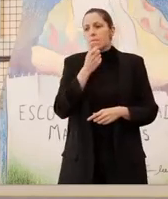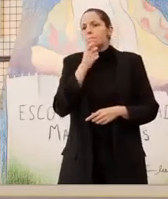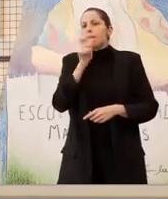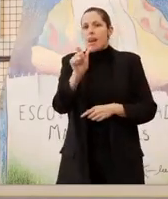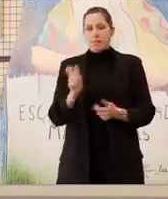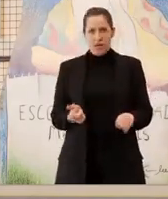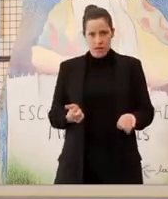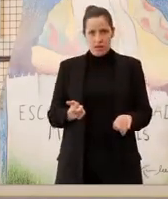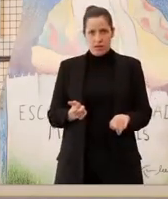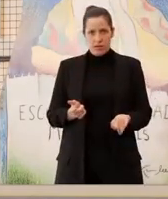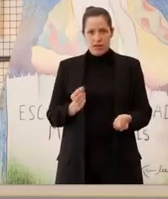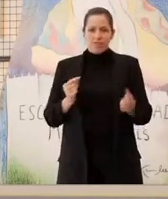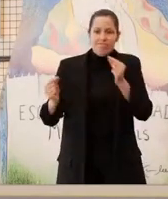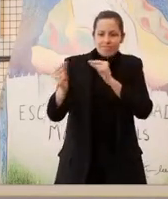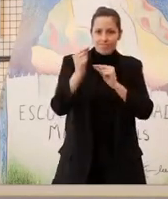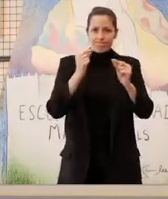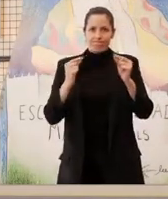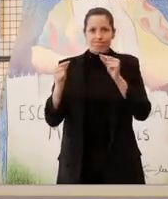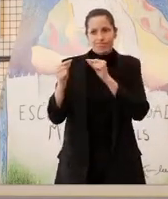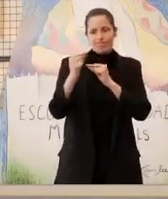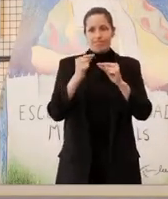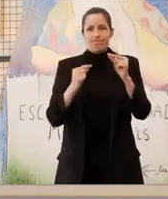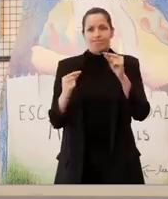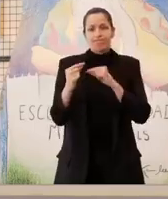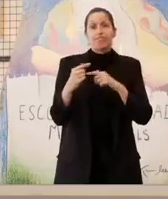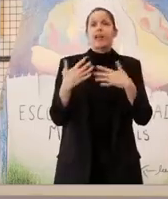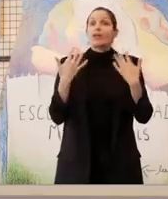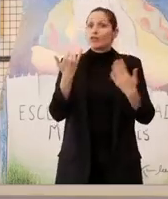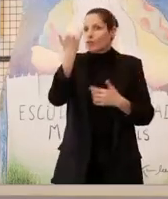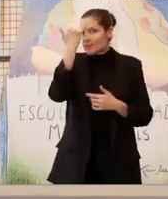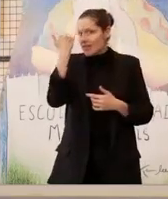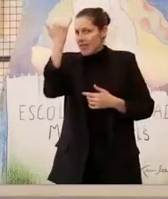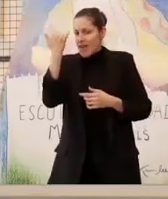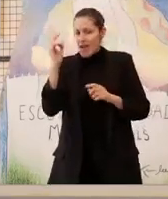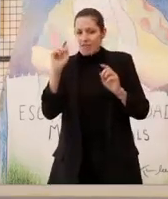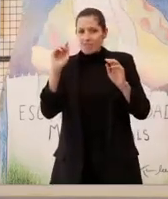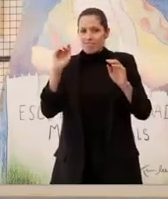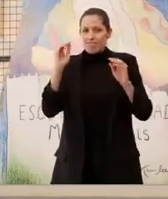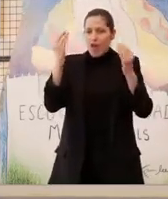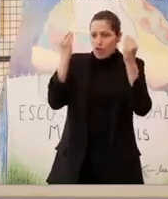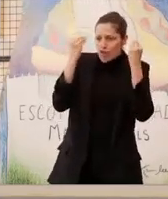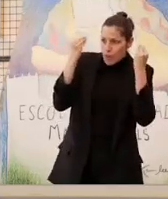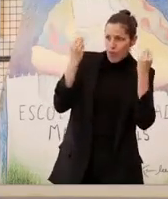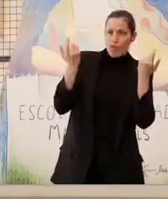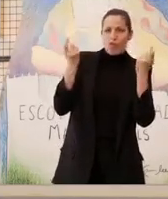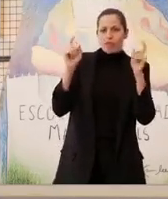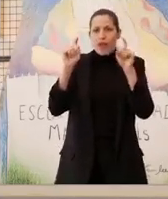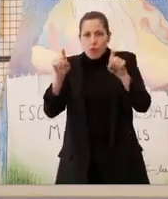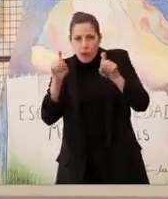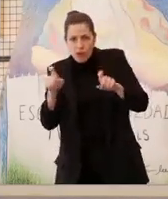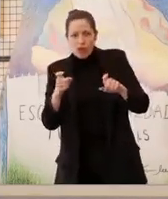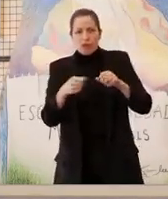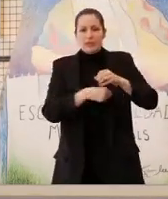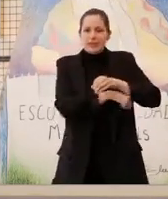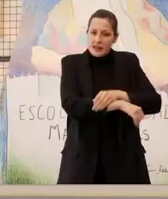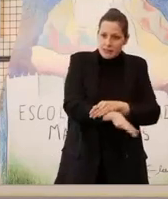esa apelación a la idea de formación la idea de en los medios de comunicación de la transversalidad del